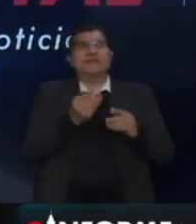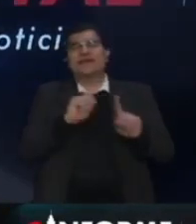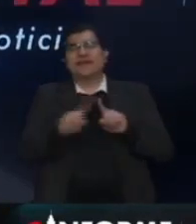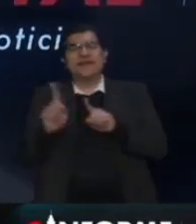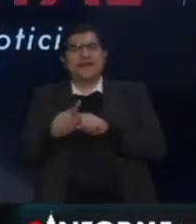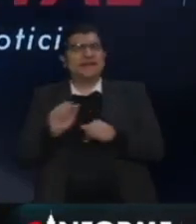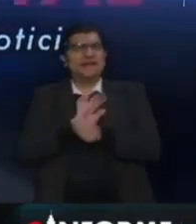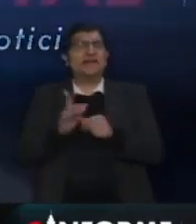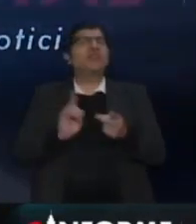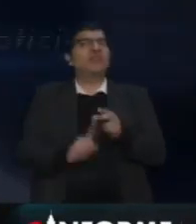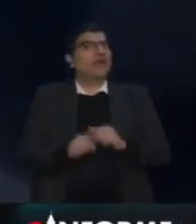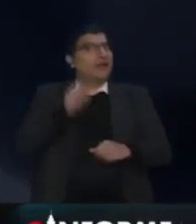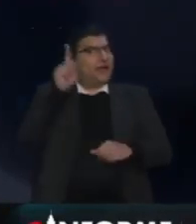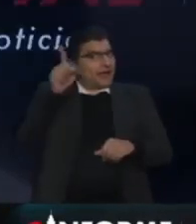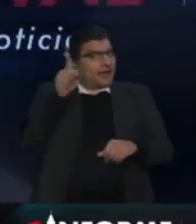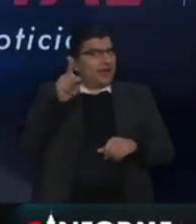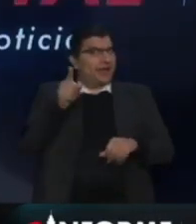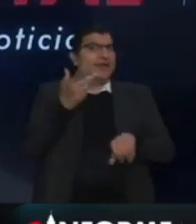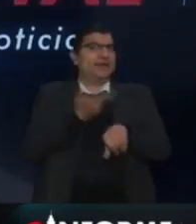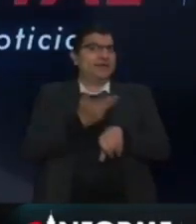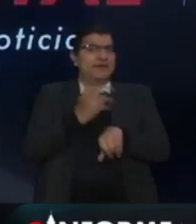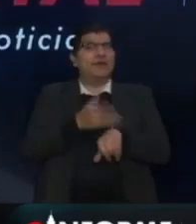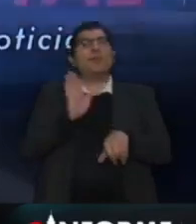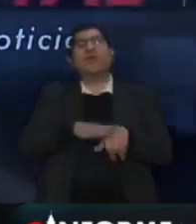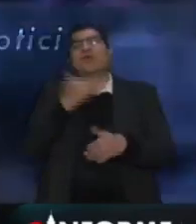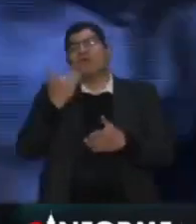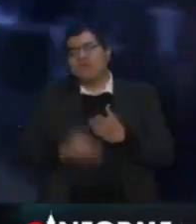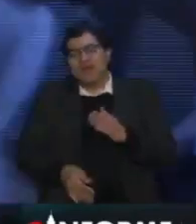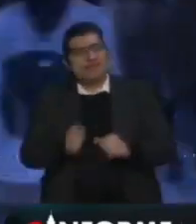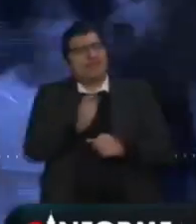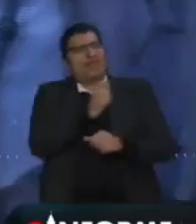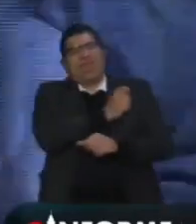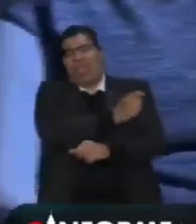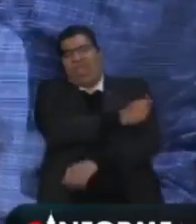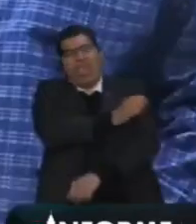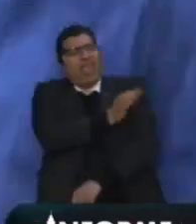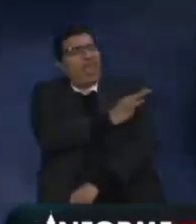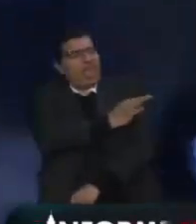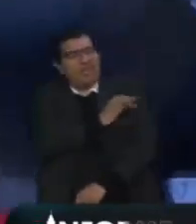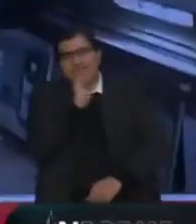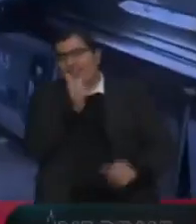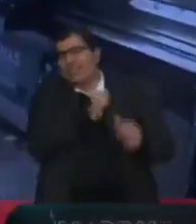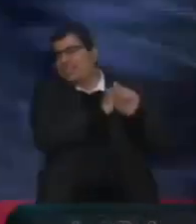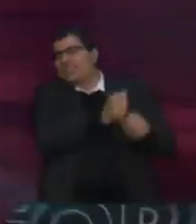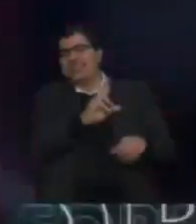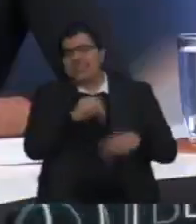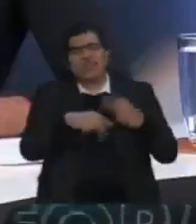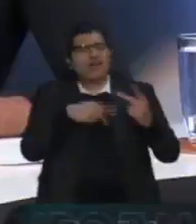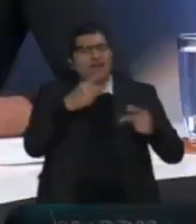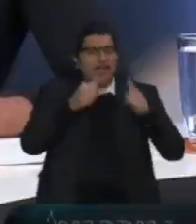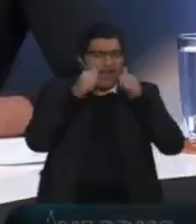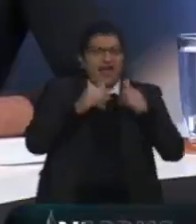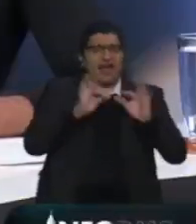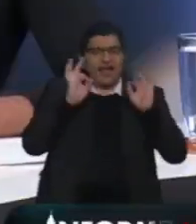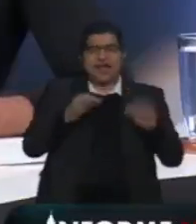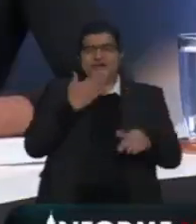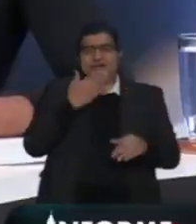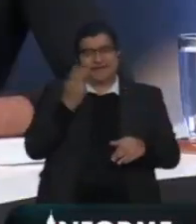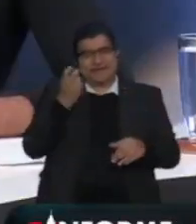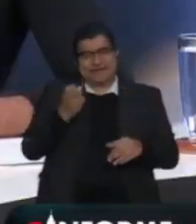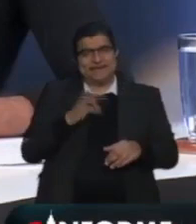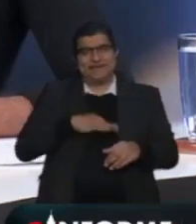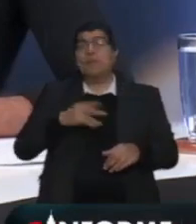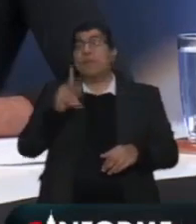va a surgir de los Estados Unidos. Debido a la falta de vacunación por parte de ese sector de la población, sobre todo en la parte middle que le llaman.